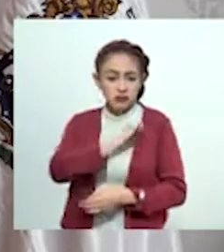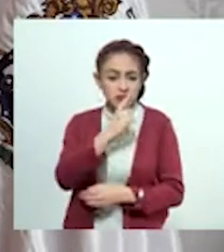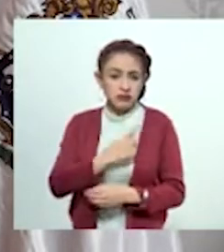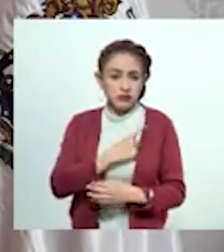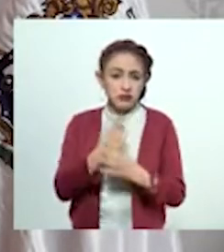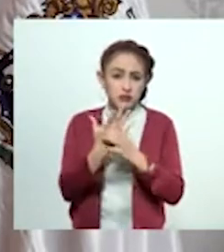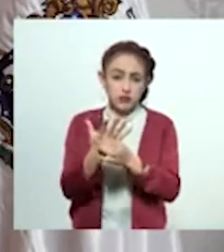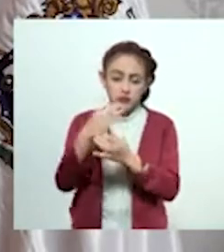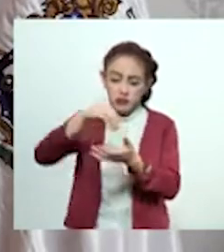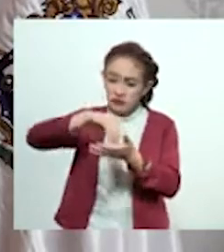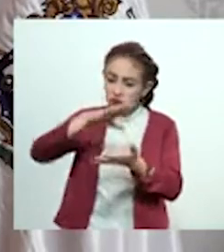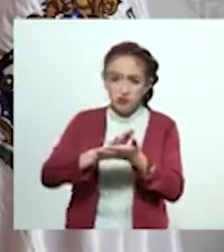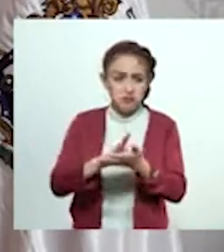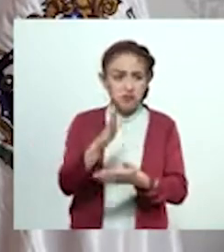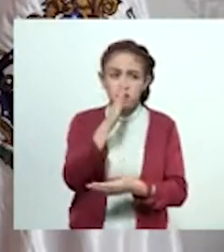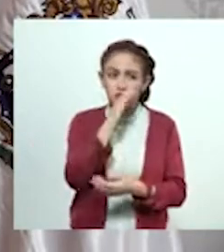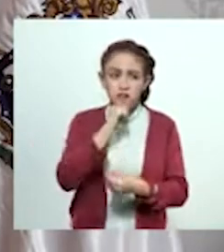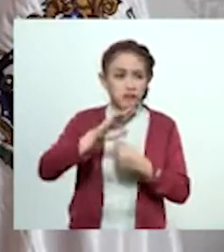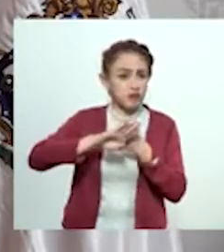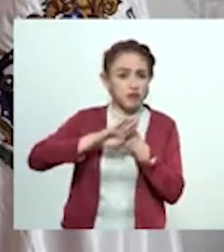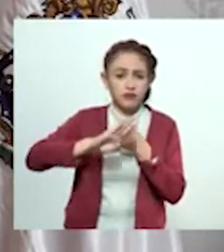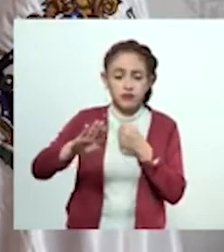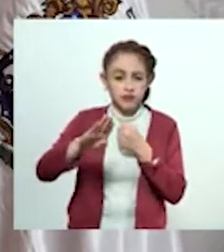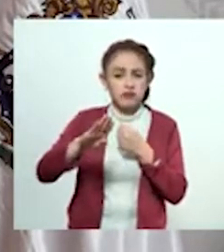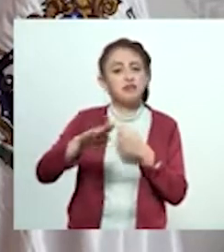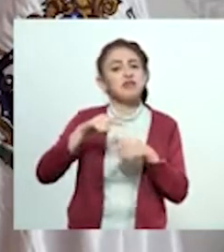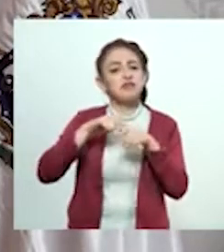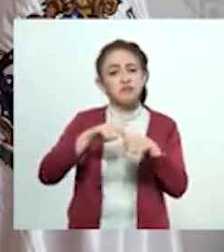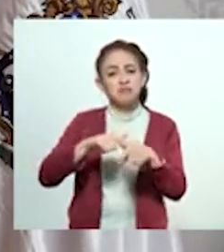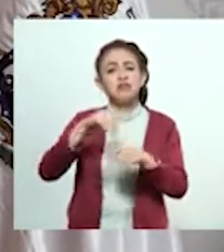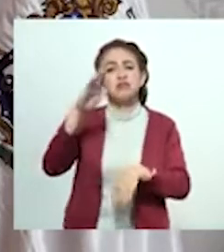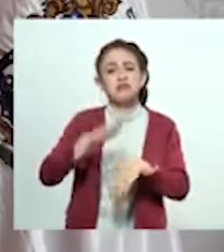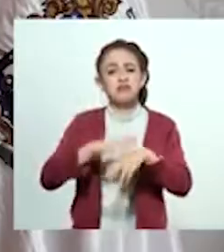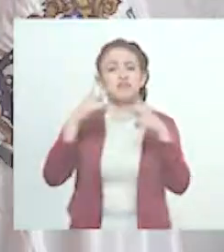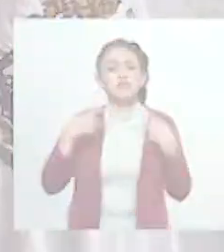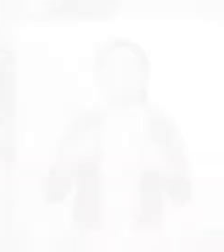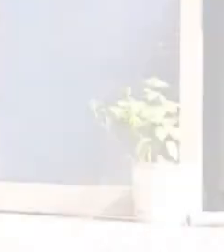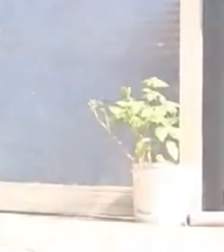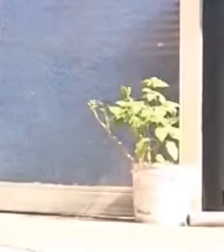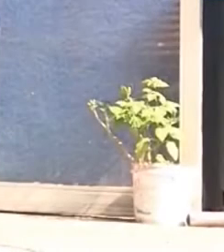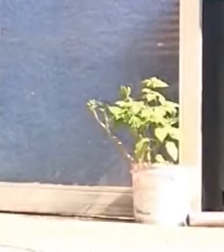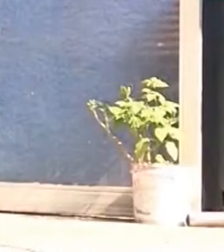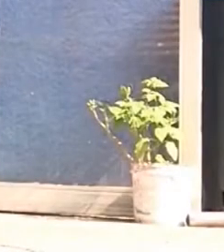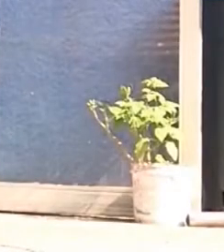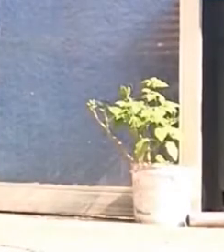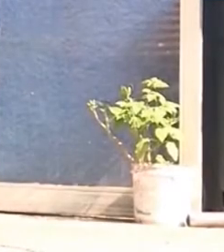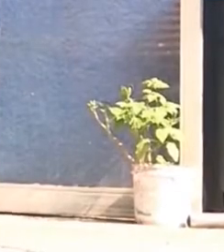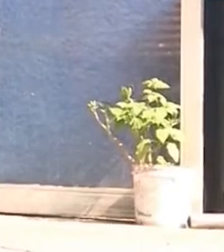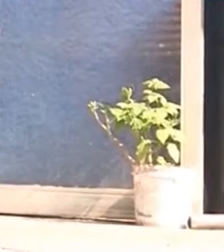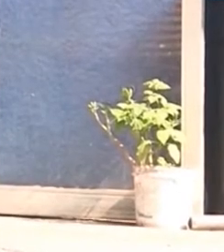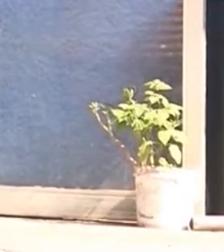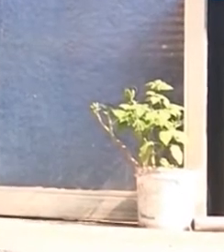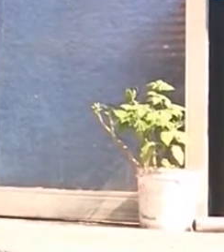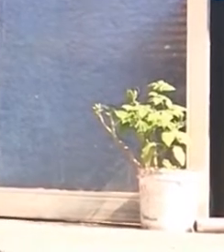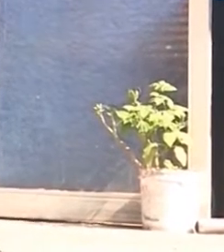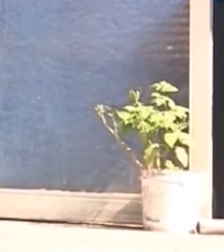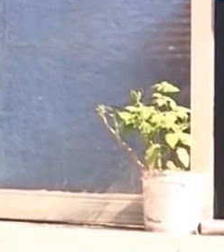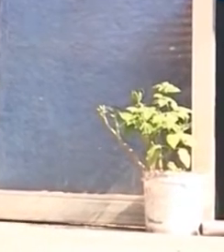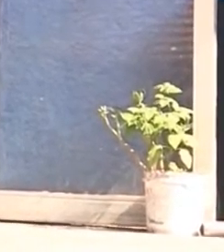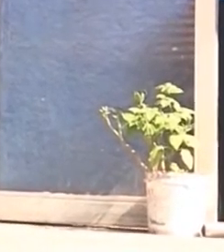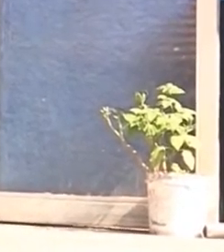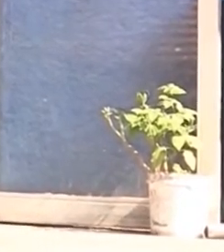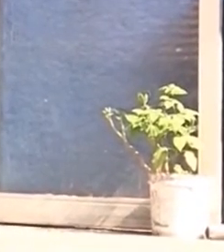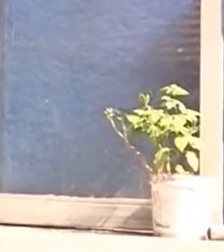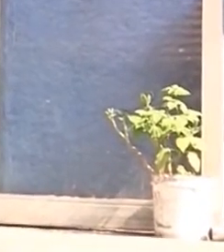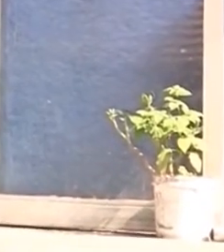no podremos evitar que se sigan muriendo más personas actualmente del estado allí es una persona de cada diez